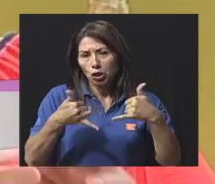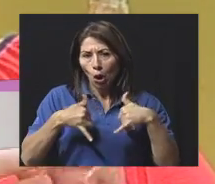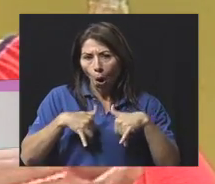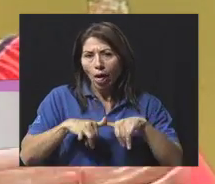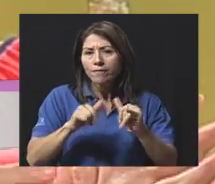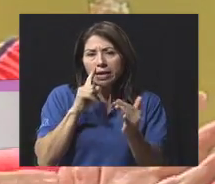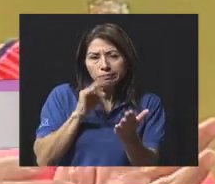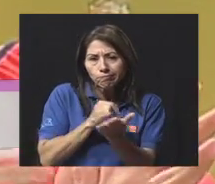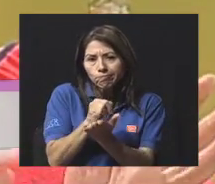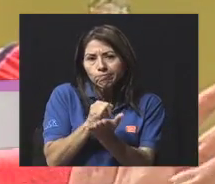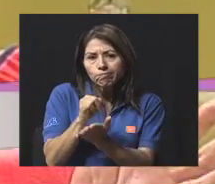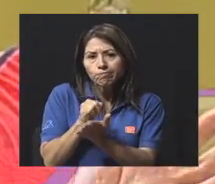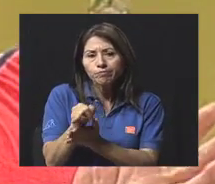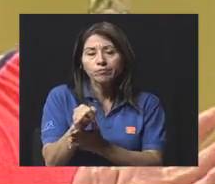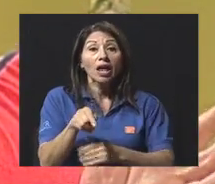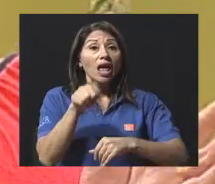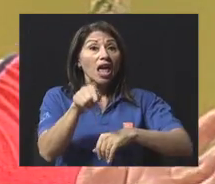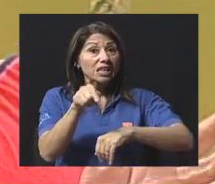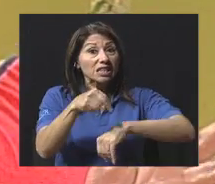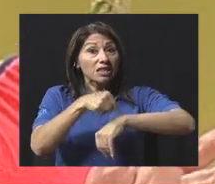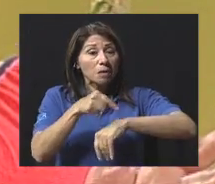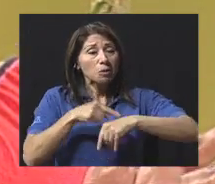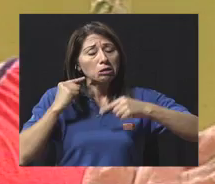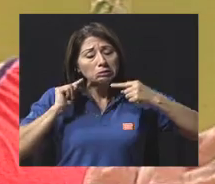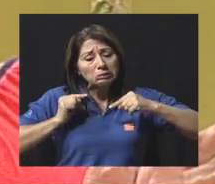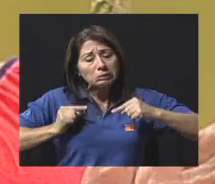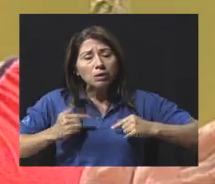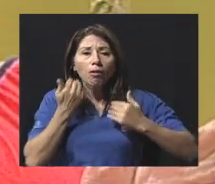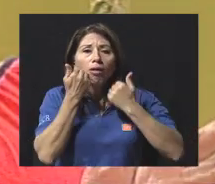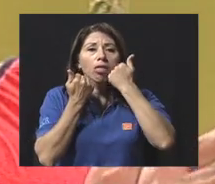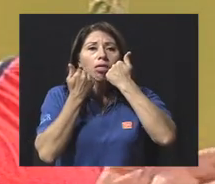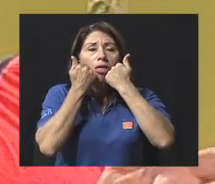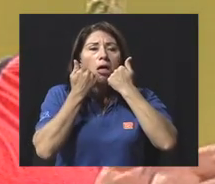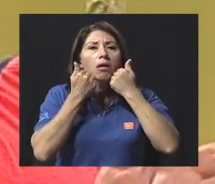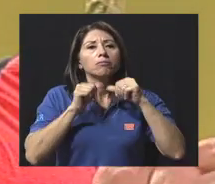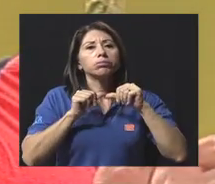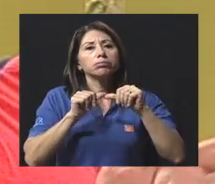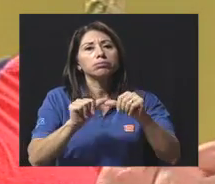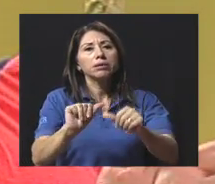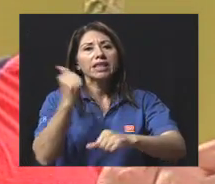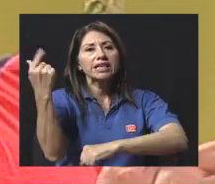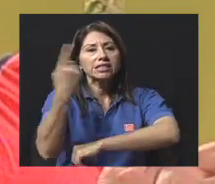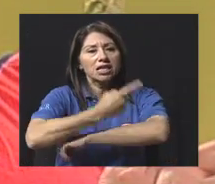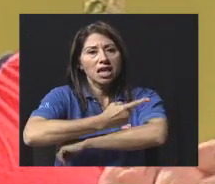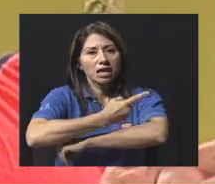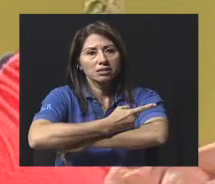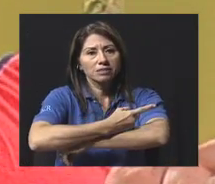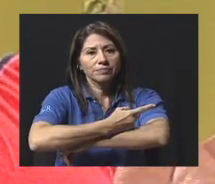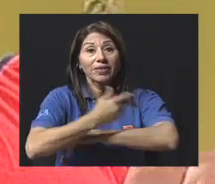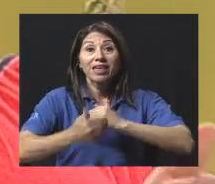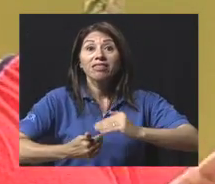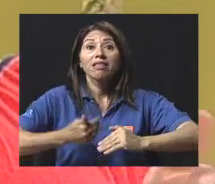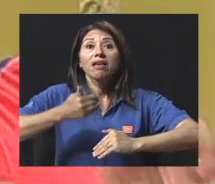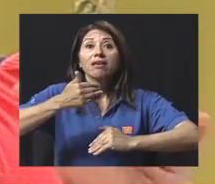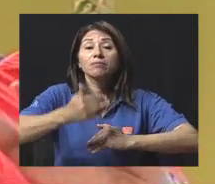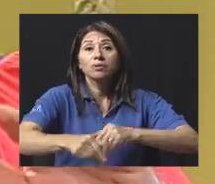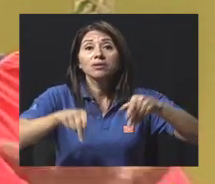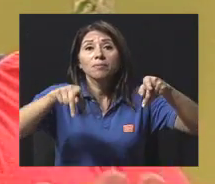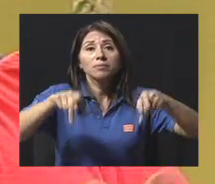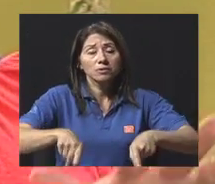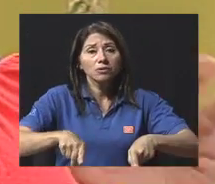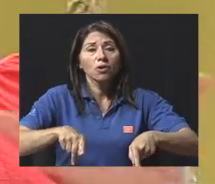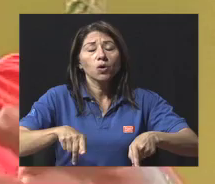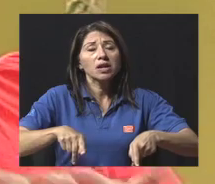Eh Esto es una fase que puede durar 10 días después entra una fase en que la persona puede